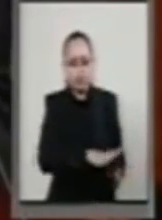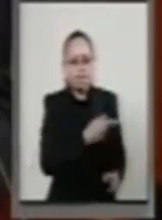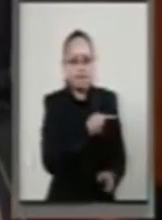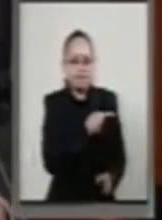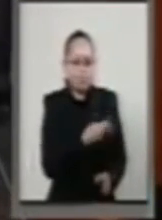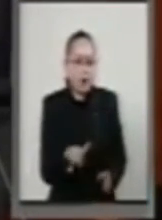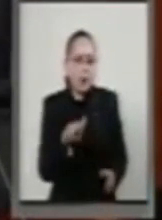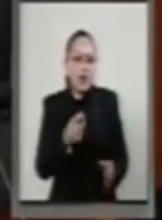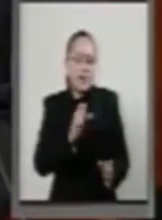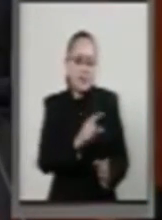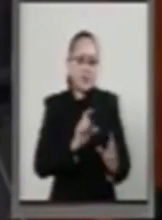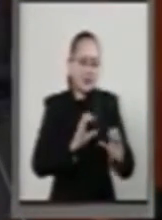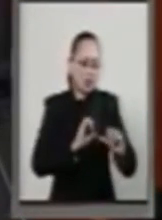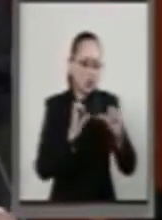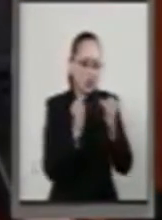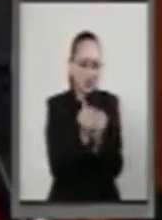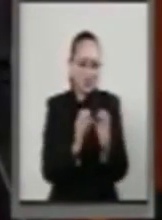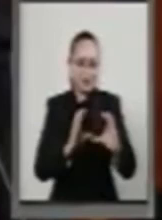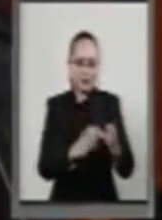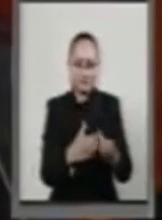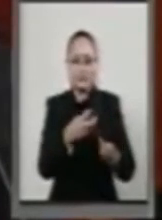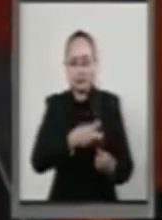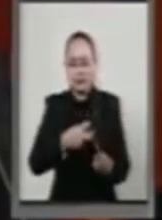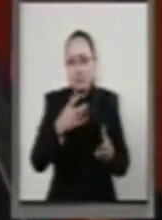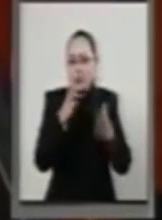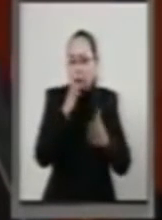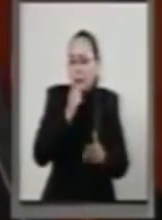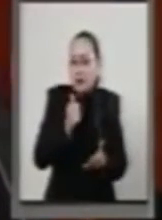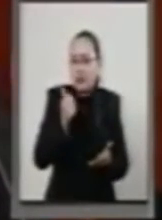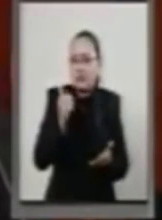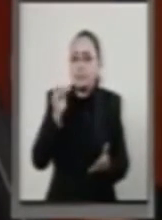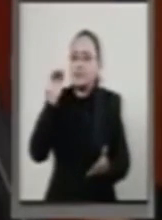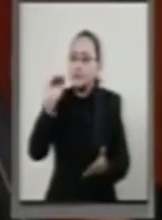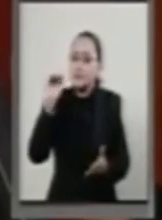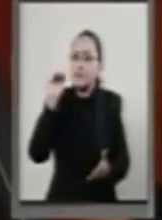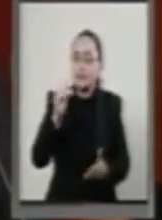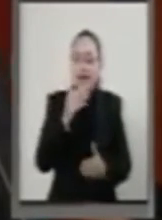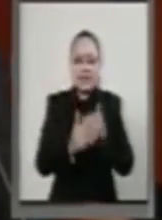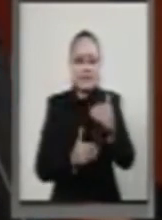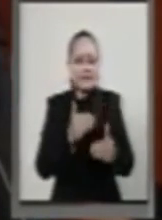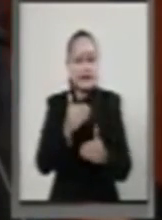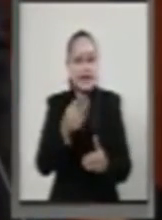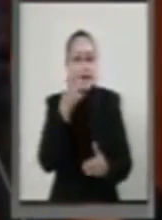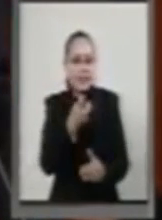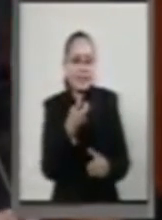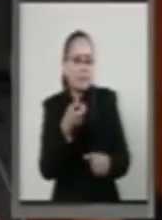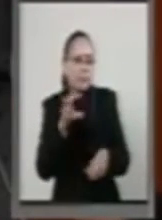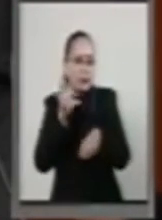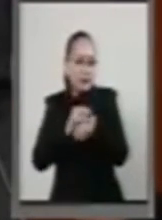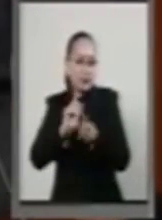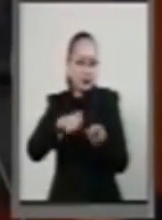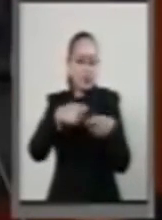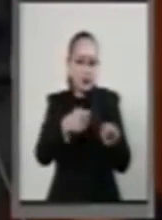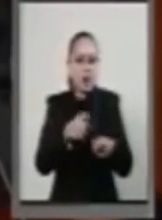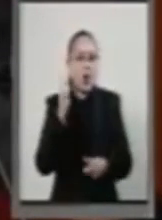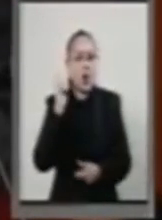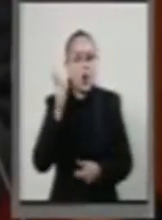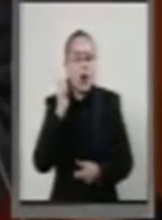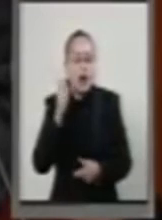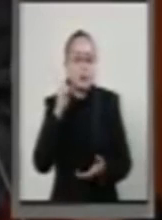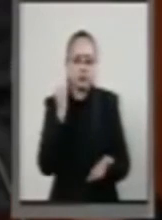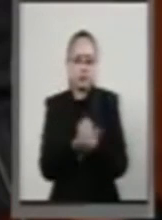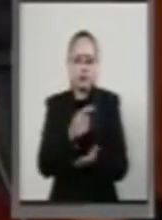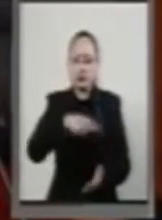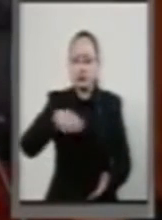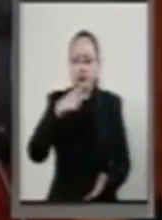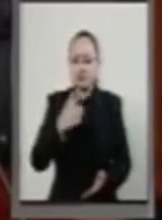de estas organizaciones sociales les impide llevar a cabo esta regularización. Ojalá y sea